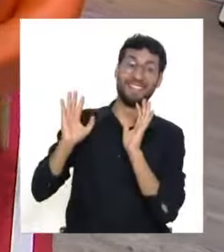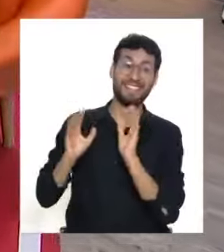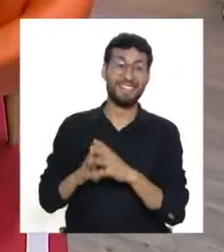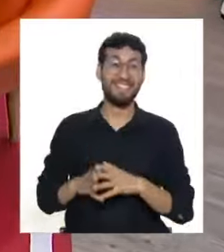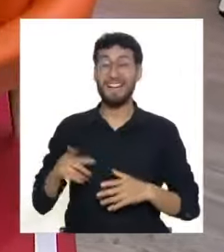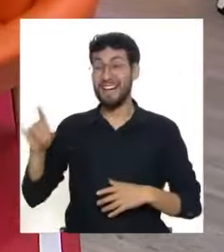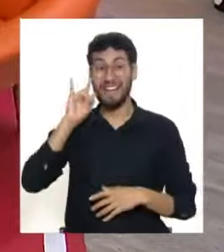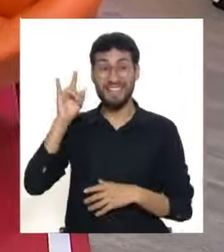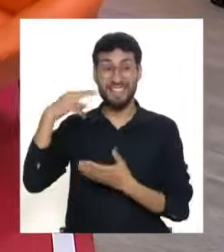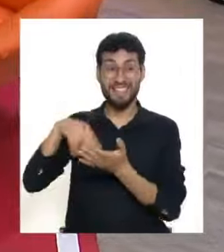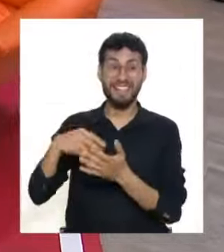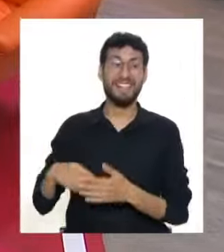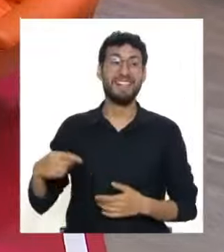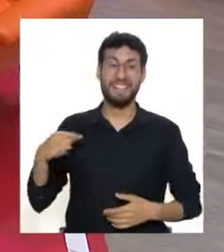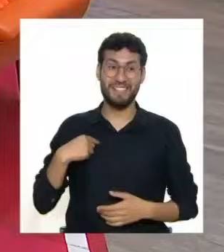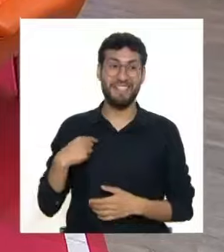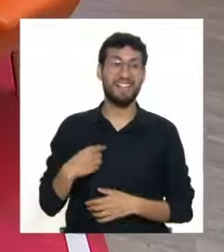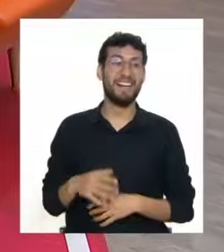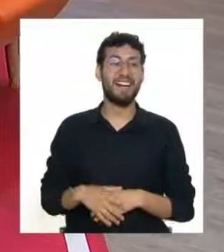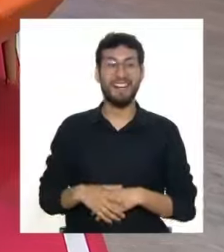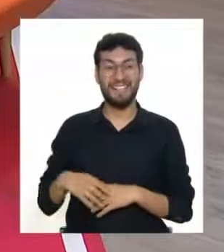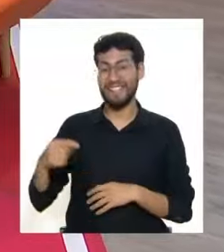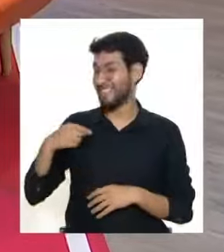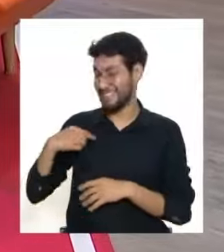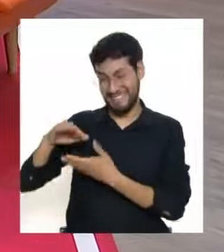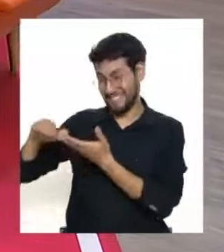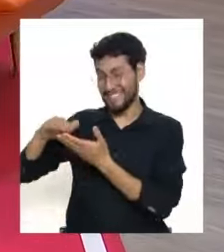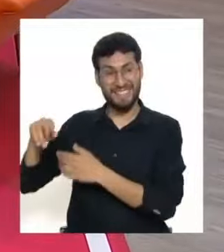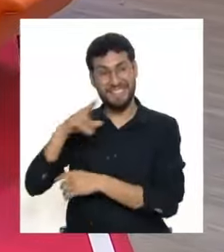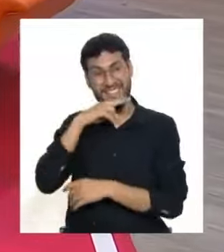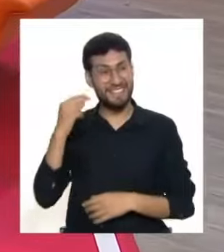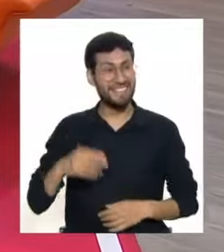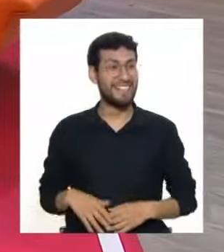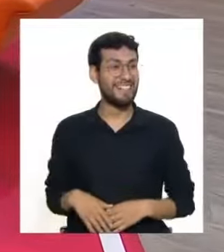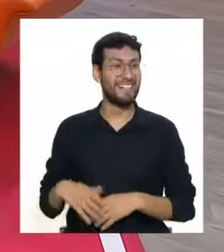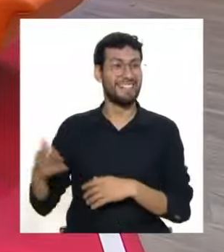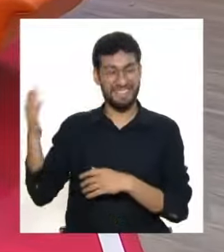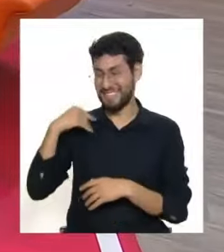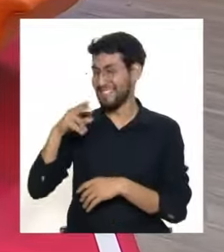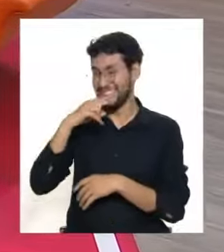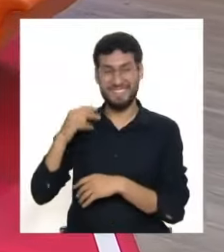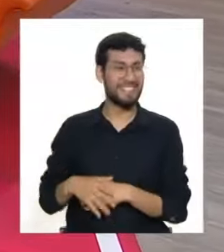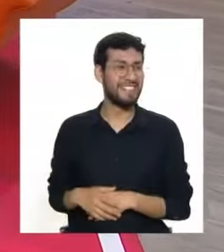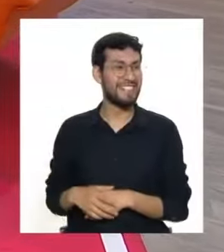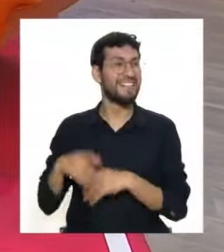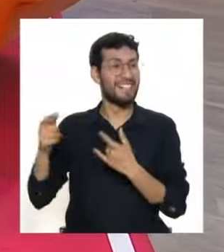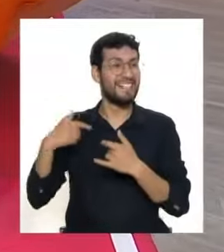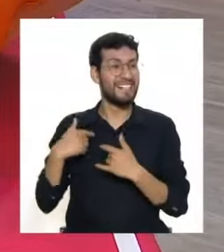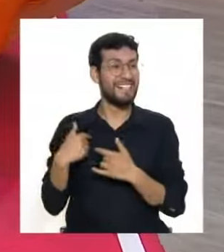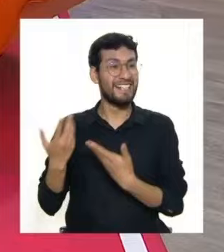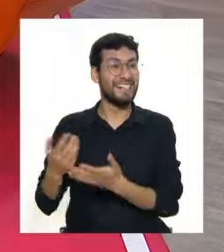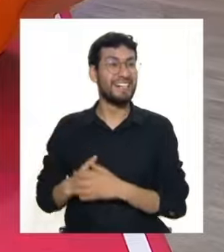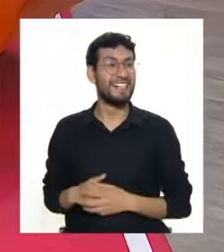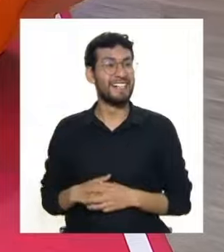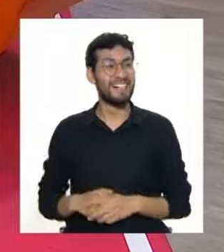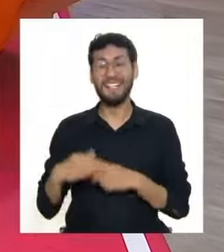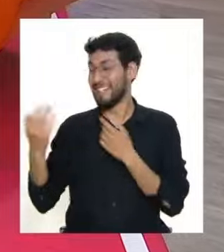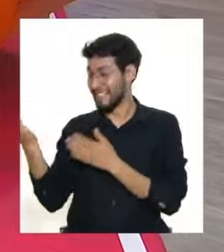Si la Uchi se fue a bailar, yo me perdóneme, pero yo voy a bailar con la Nicolasa. No, pero mira. Nicolasa, ven acá. Mira, te va a enseñar a Juan Manuel. Ya, papi,